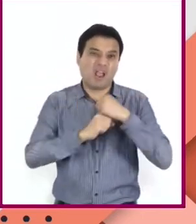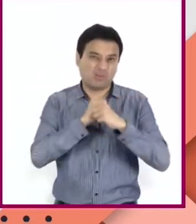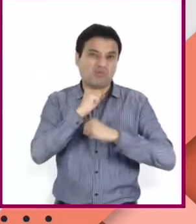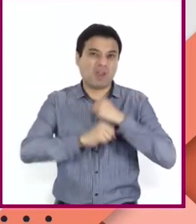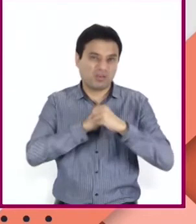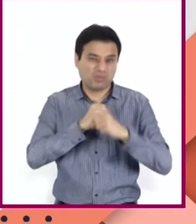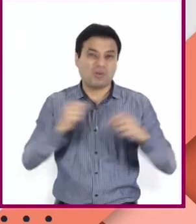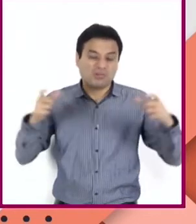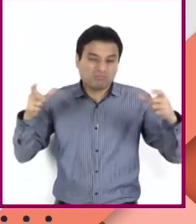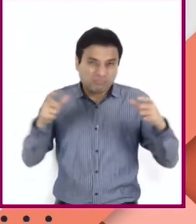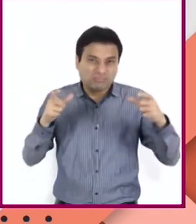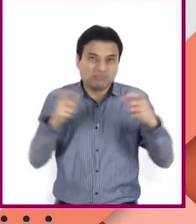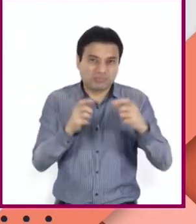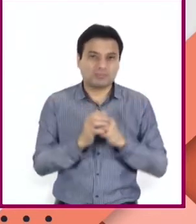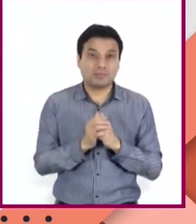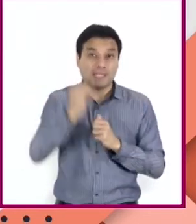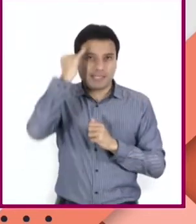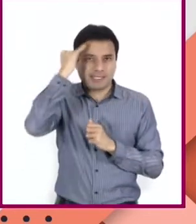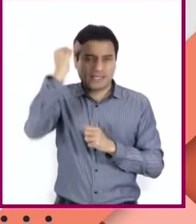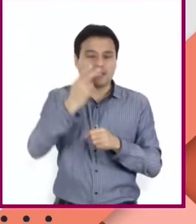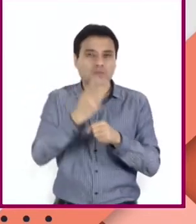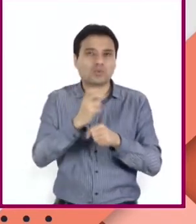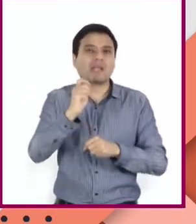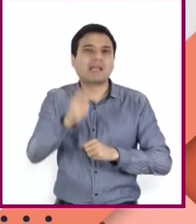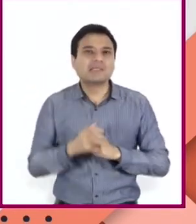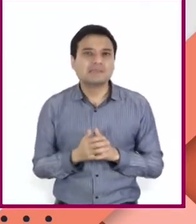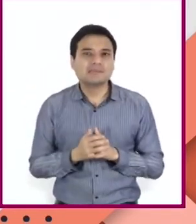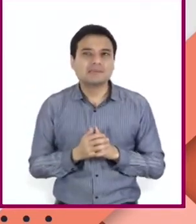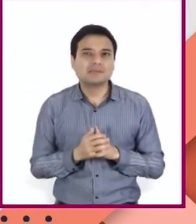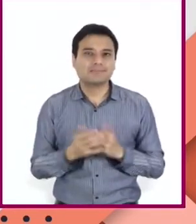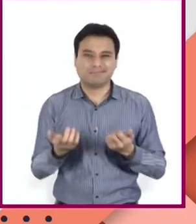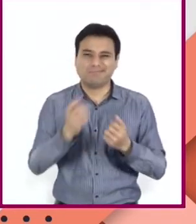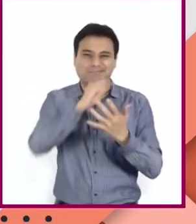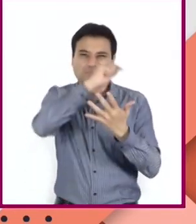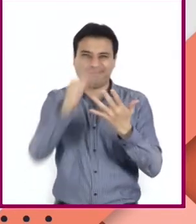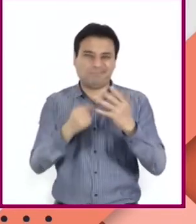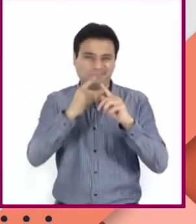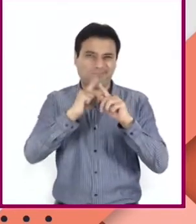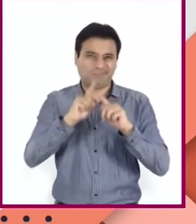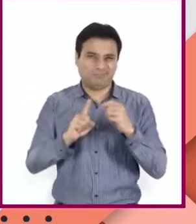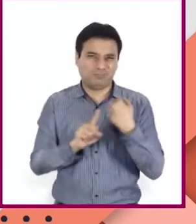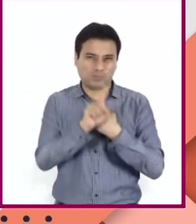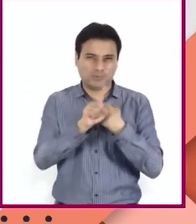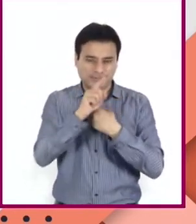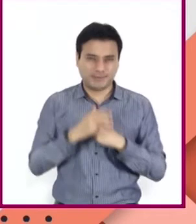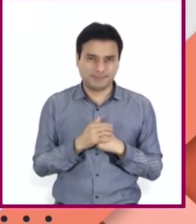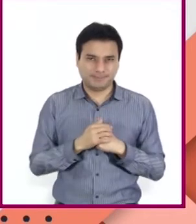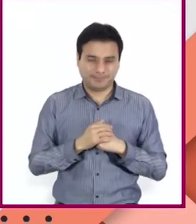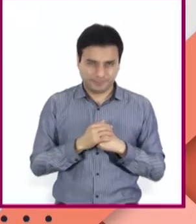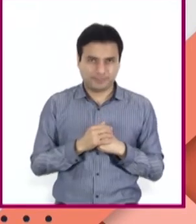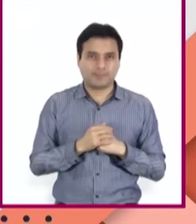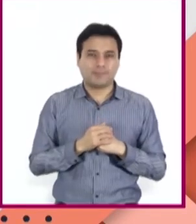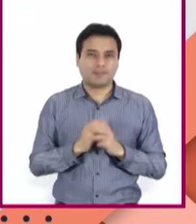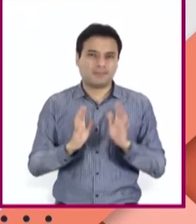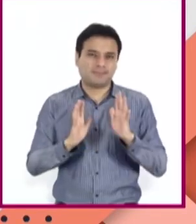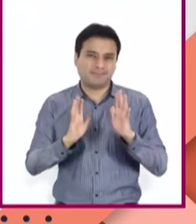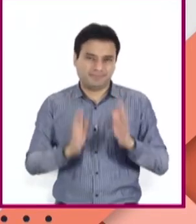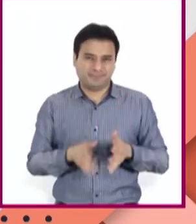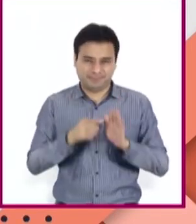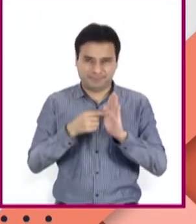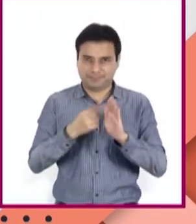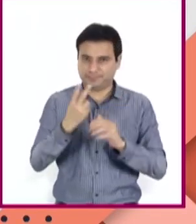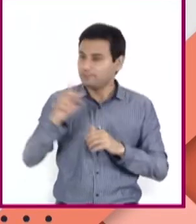lo que las ideas secundarias serían las causas que se mencionan en este párrafo, el cual ya les muestro